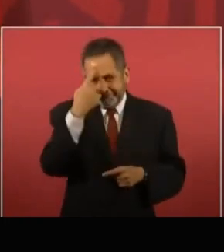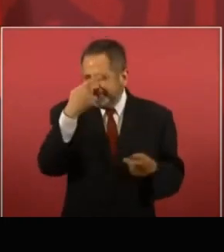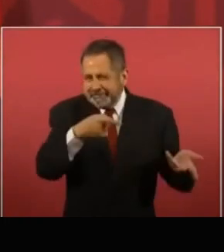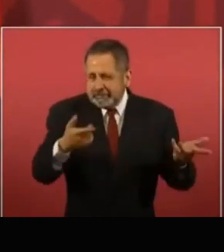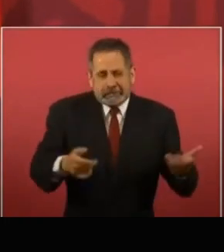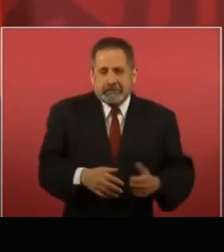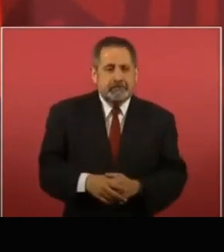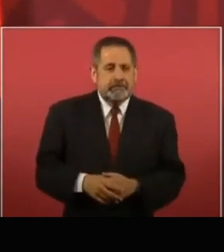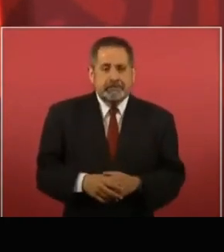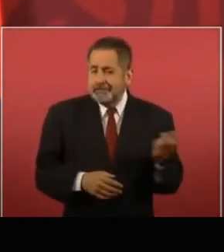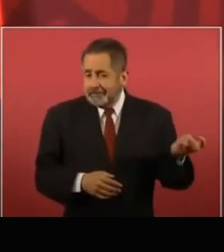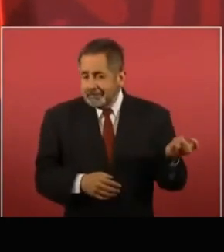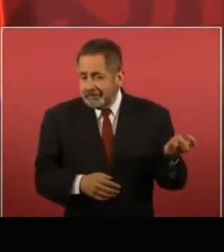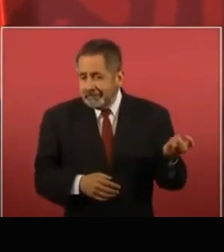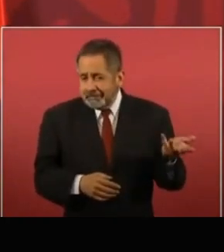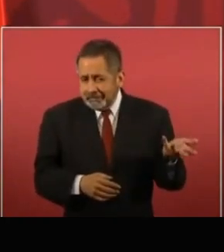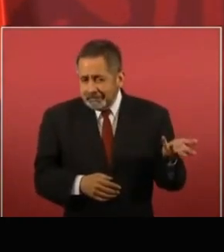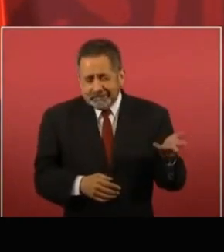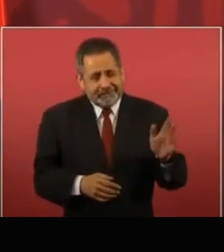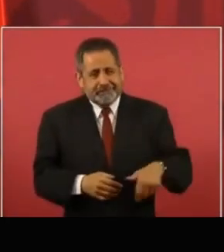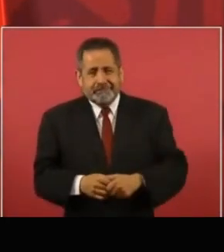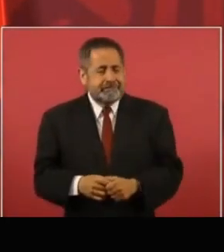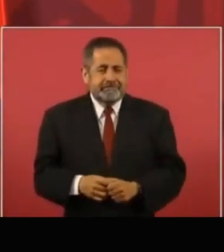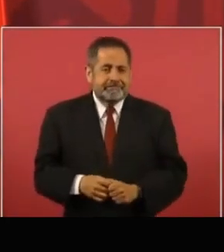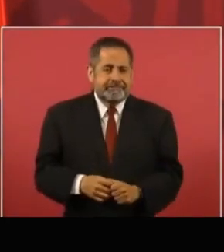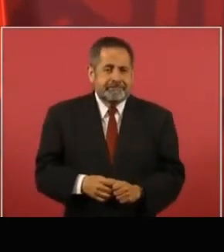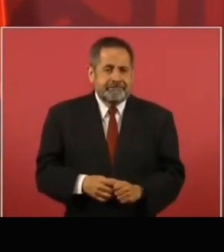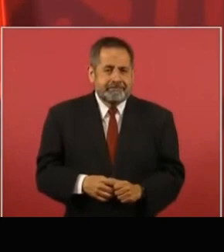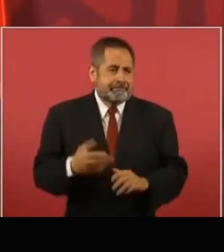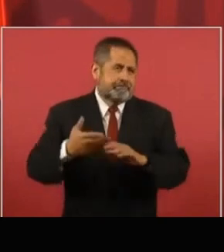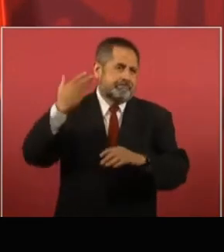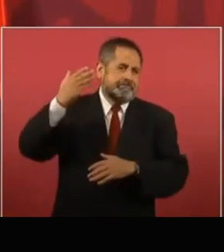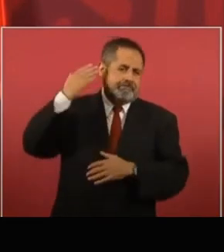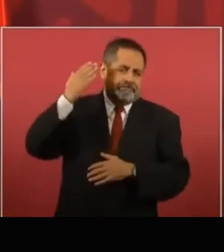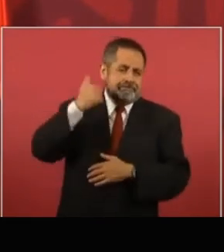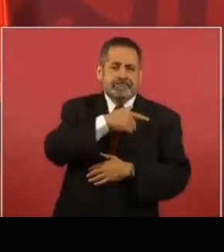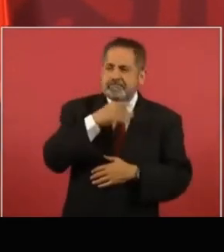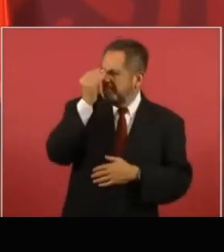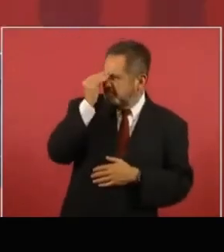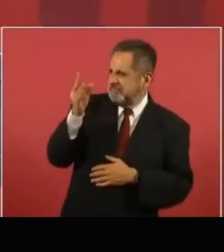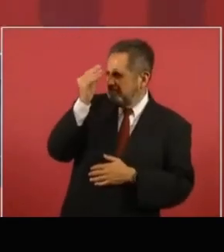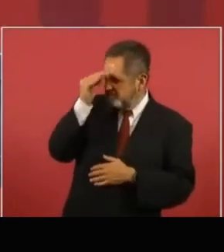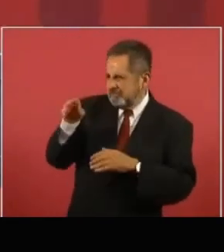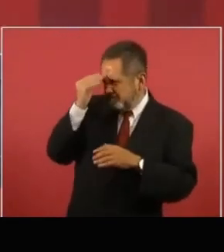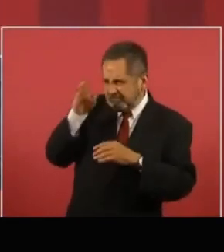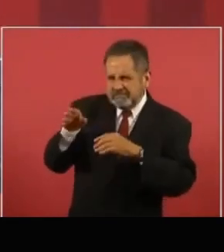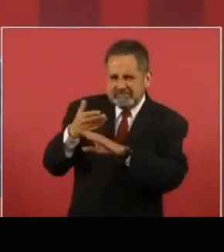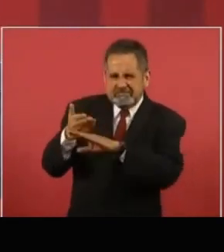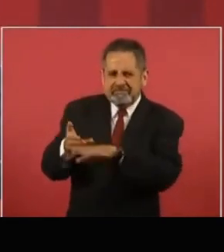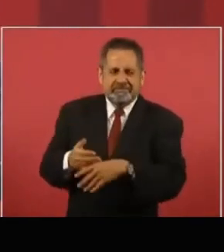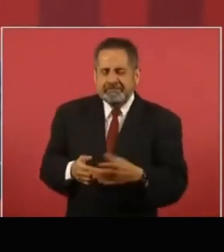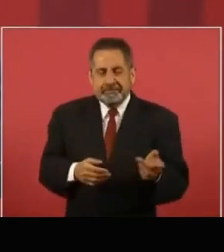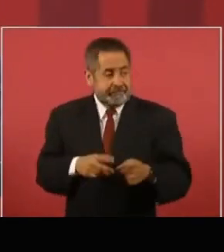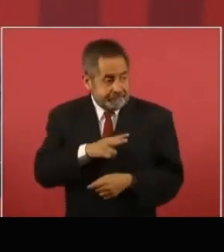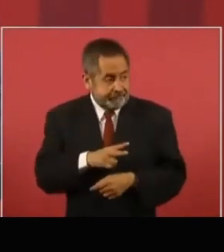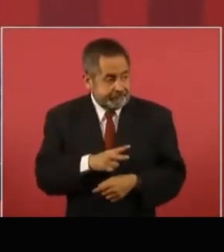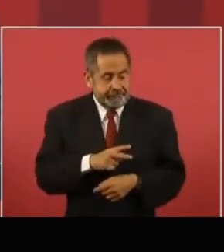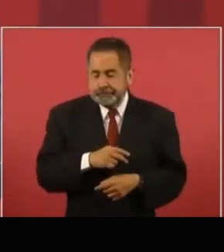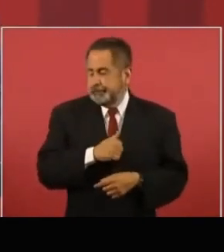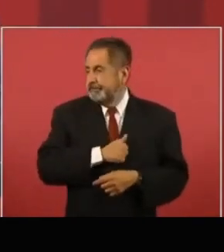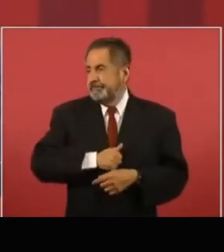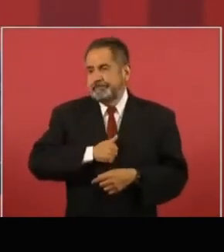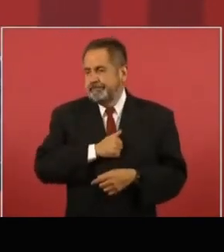este es el periodismo de antes lamentable o sea